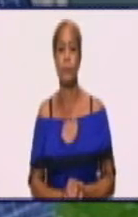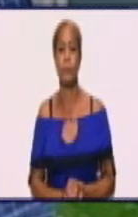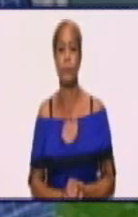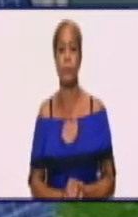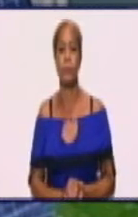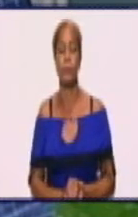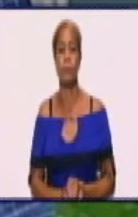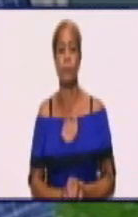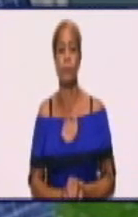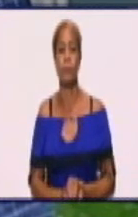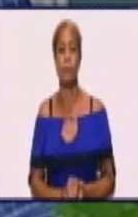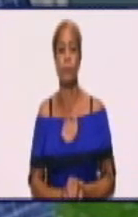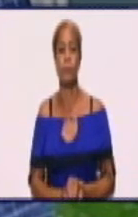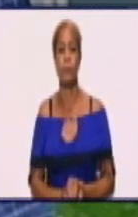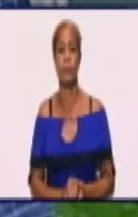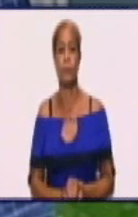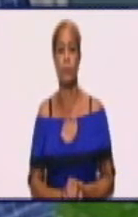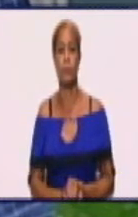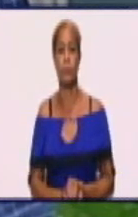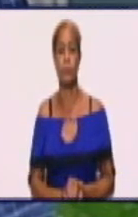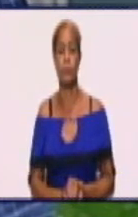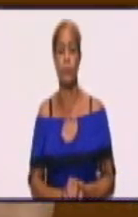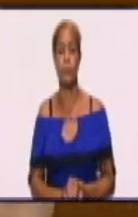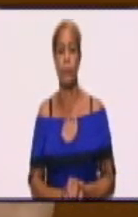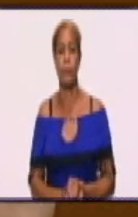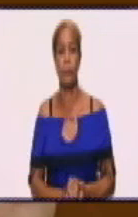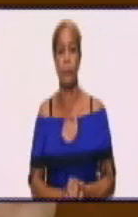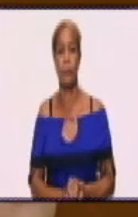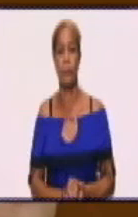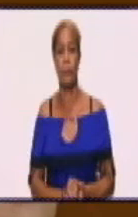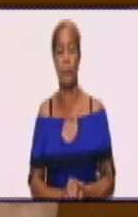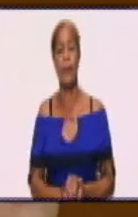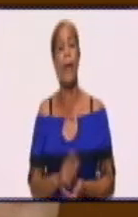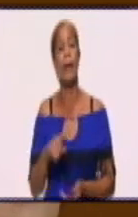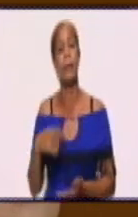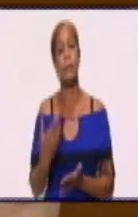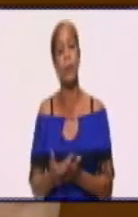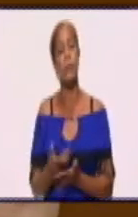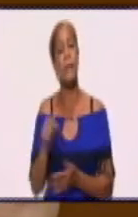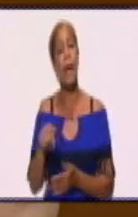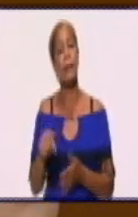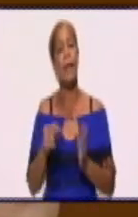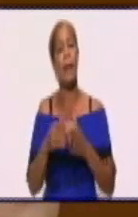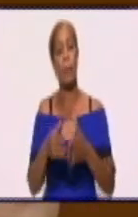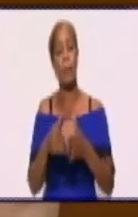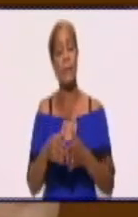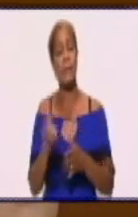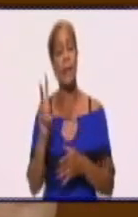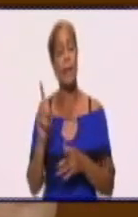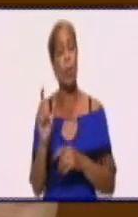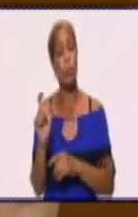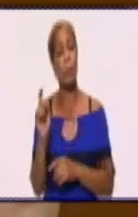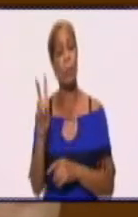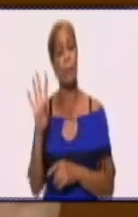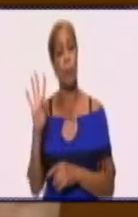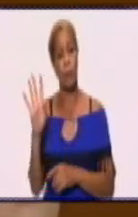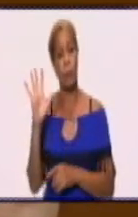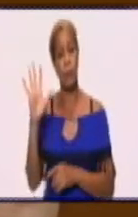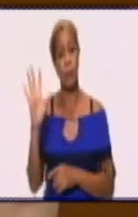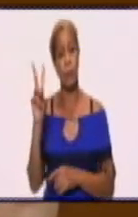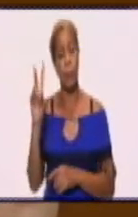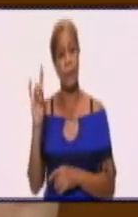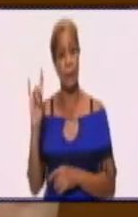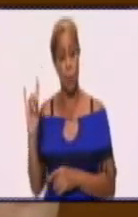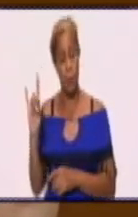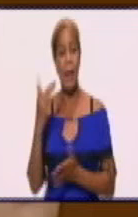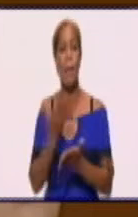consecuencia de la COVID-19. Seguimos, doctor. Bien, nosotros acá en la provincia, en las últimas 24 horas, de las 529